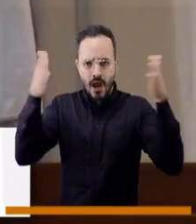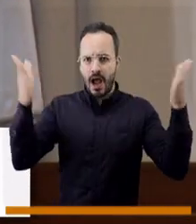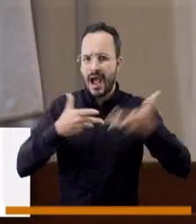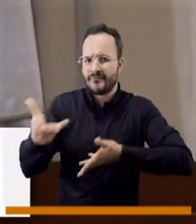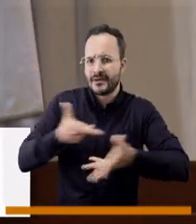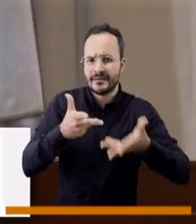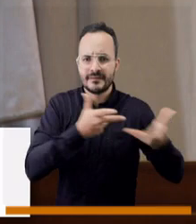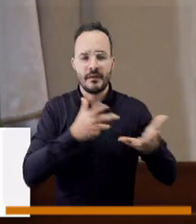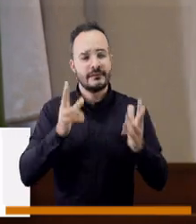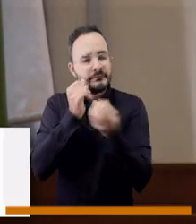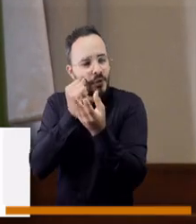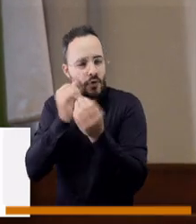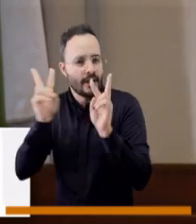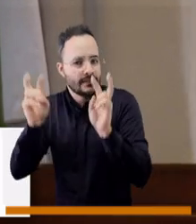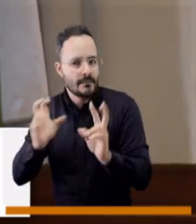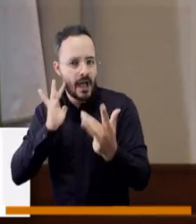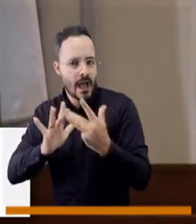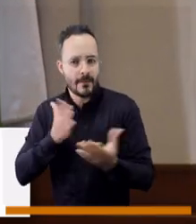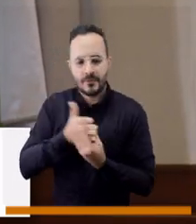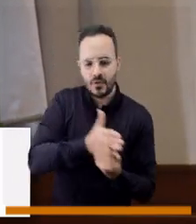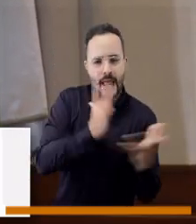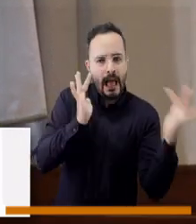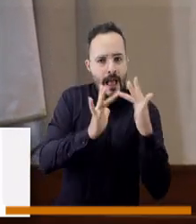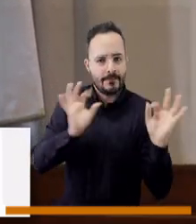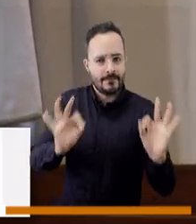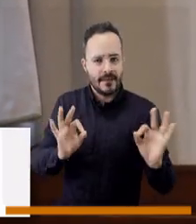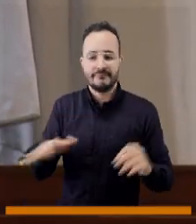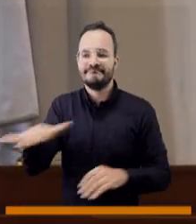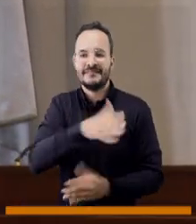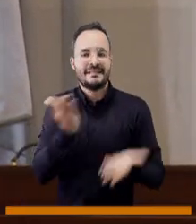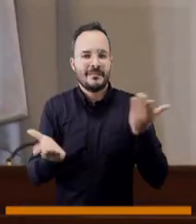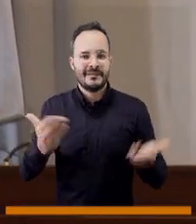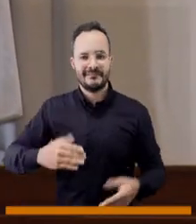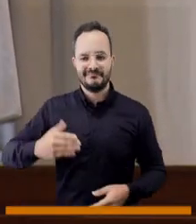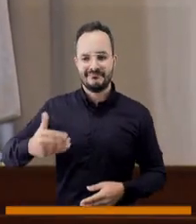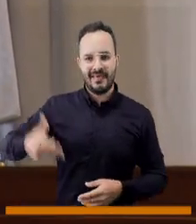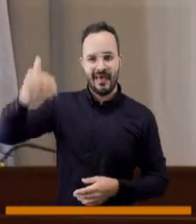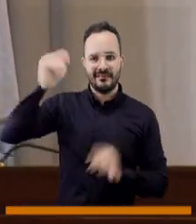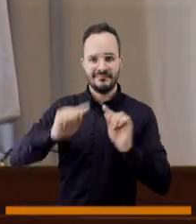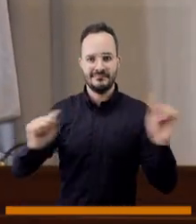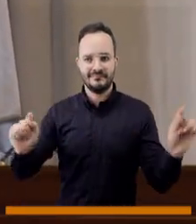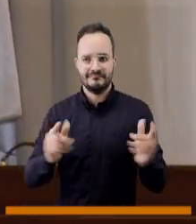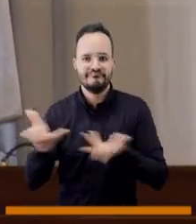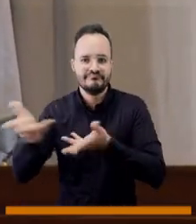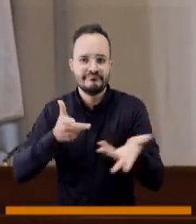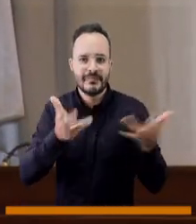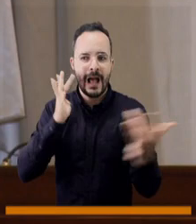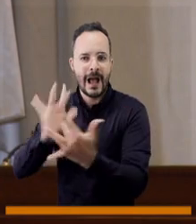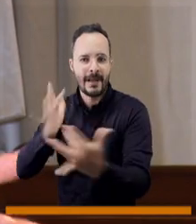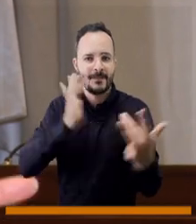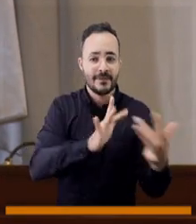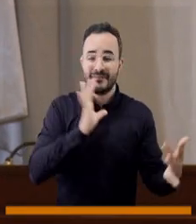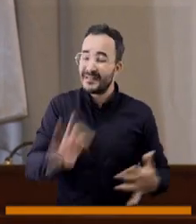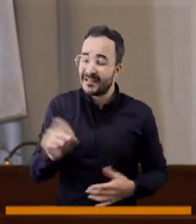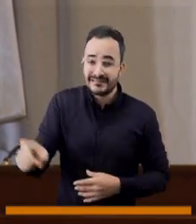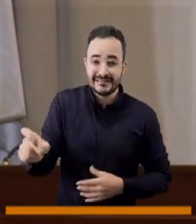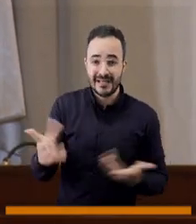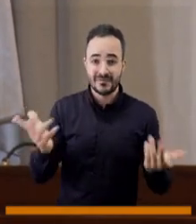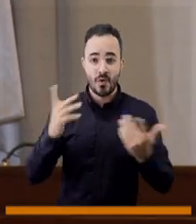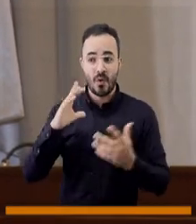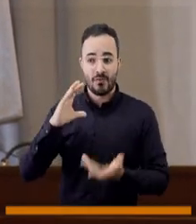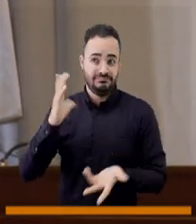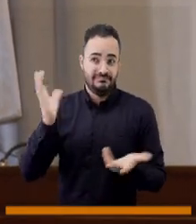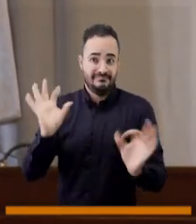temas pedagógicos y metodológicos de acuerdo a la edad donde lo vamos a hablar. Es necesario, son obligaciones internacionales